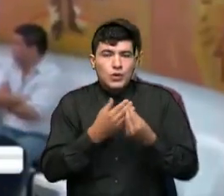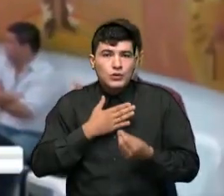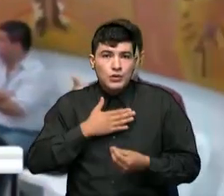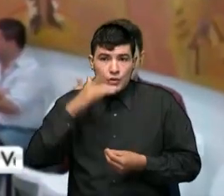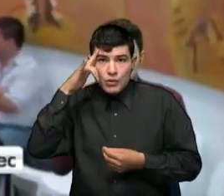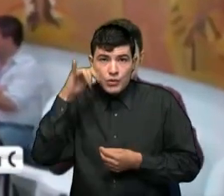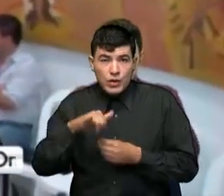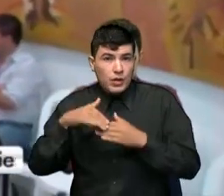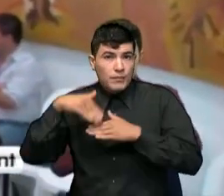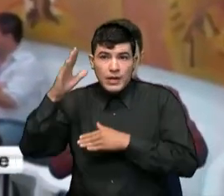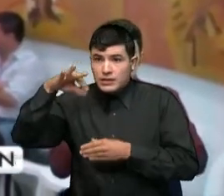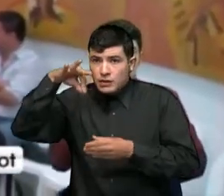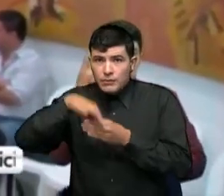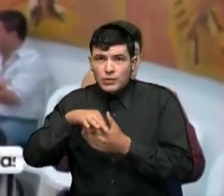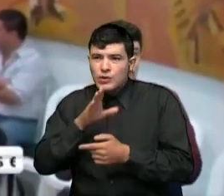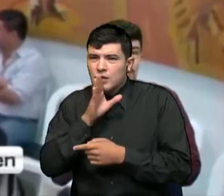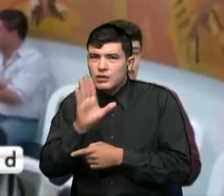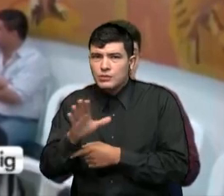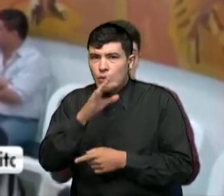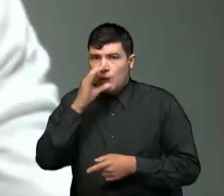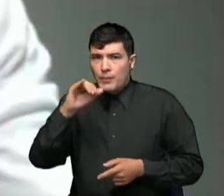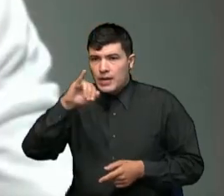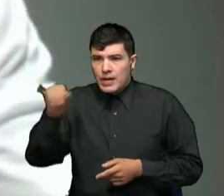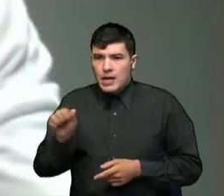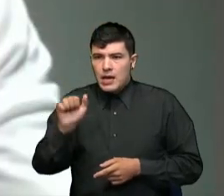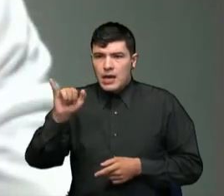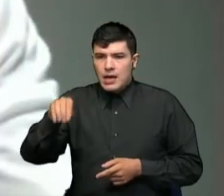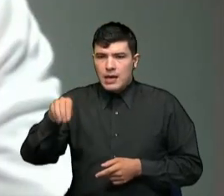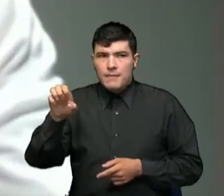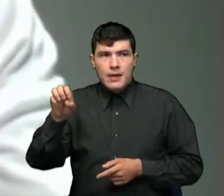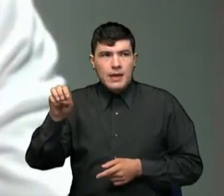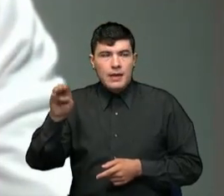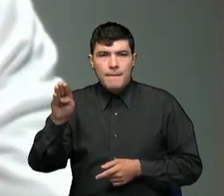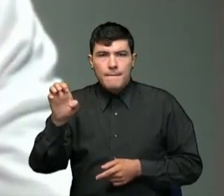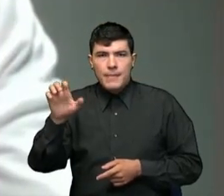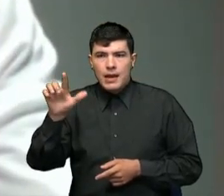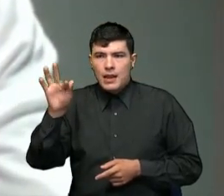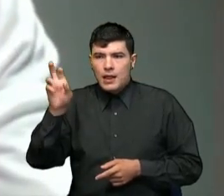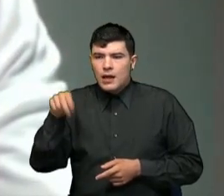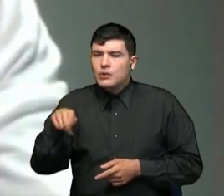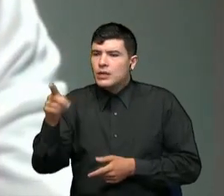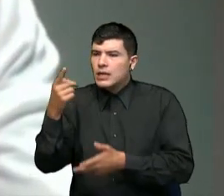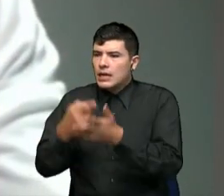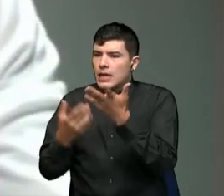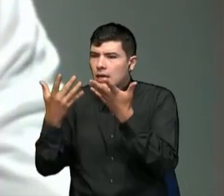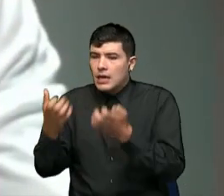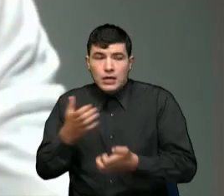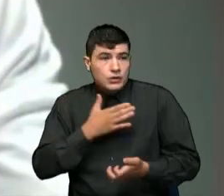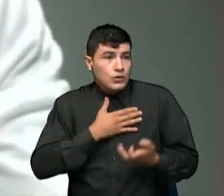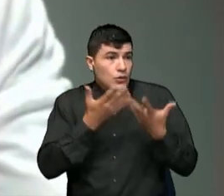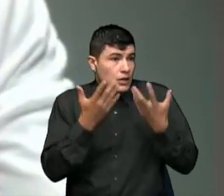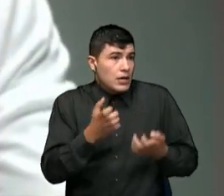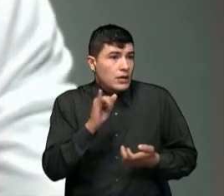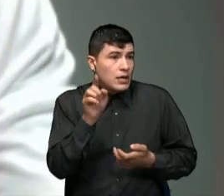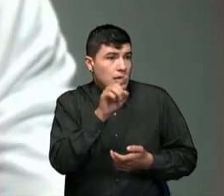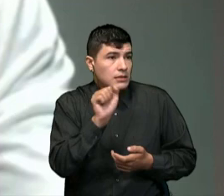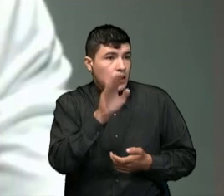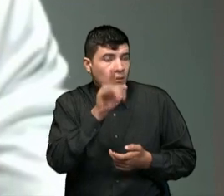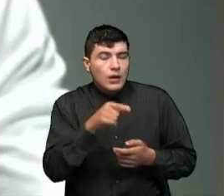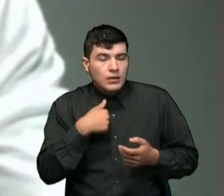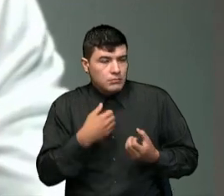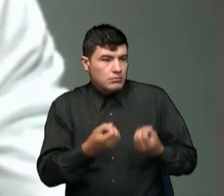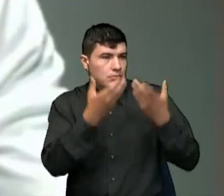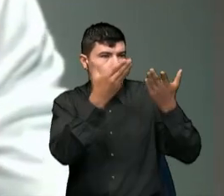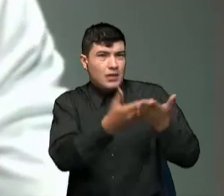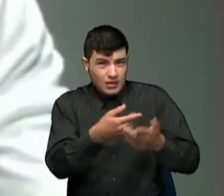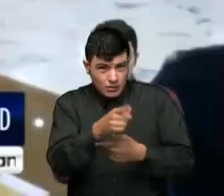era Jaime Beltrán. Entonces, ¿usted qué quiere, Jaime? No, yo quiero el Isaú. Tome el Isaú.